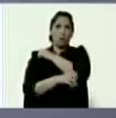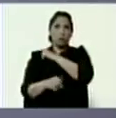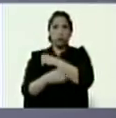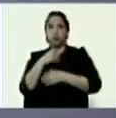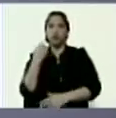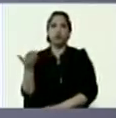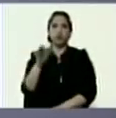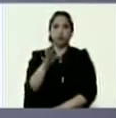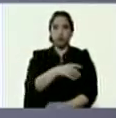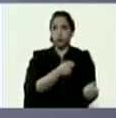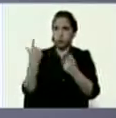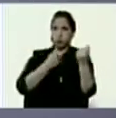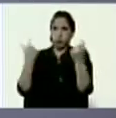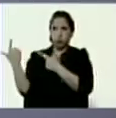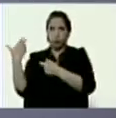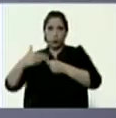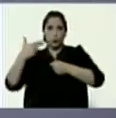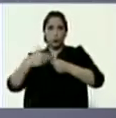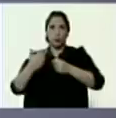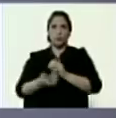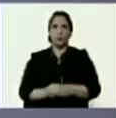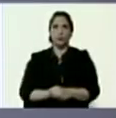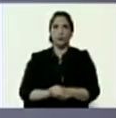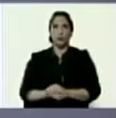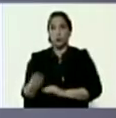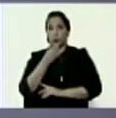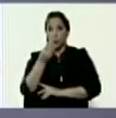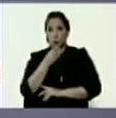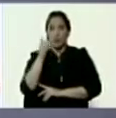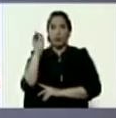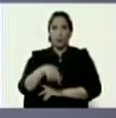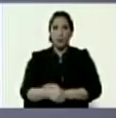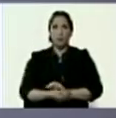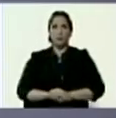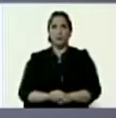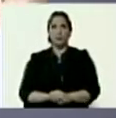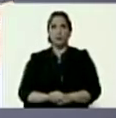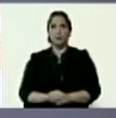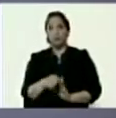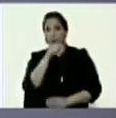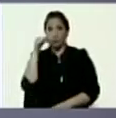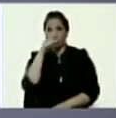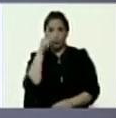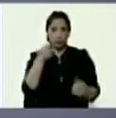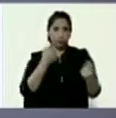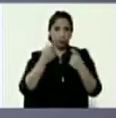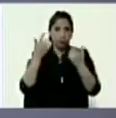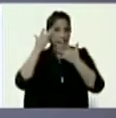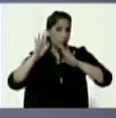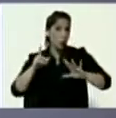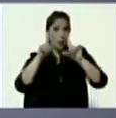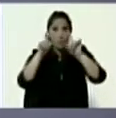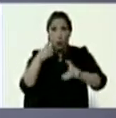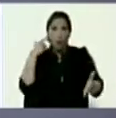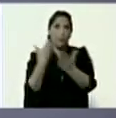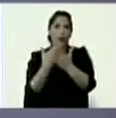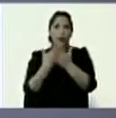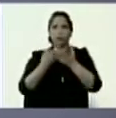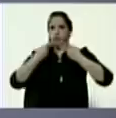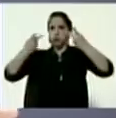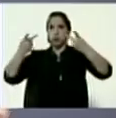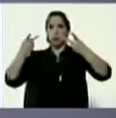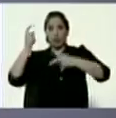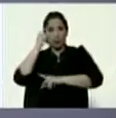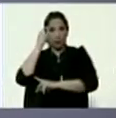homicidios, contrabando de extracción de combustible, alimentos, así como el narcotráfico, según las pruebas y las evidencias que ha dado a conocer conocer hoy el